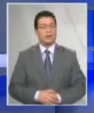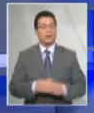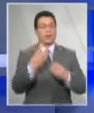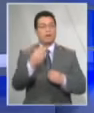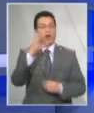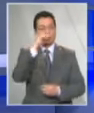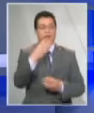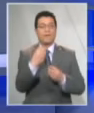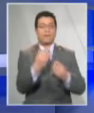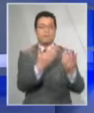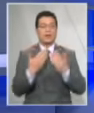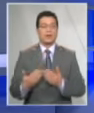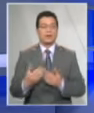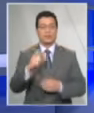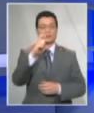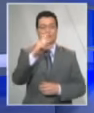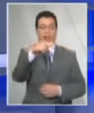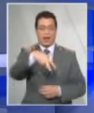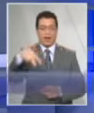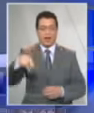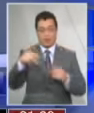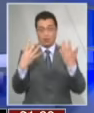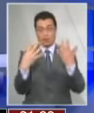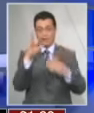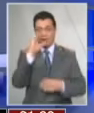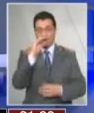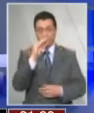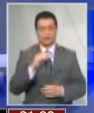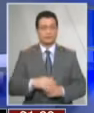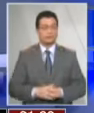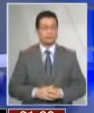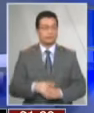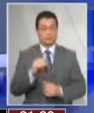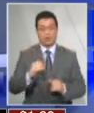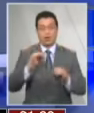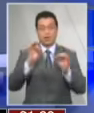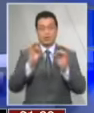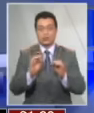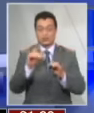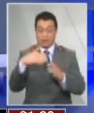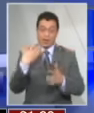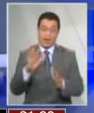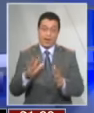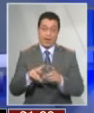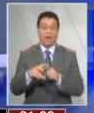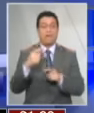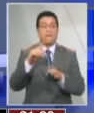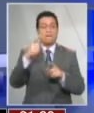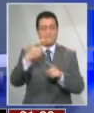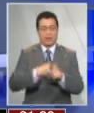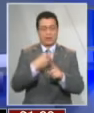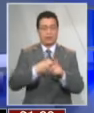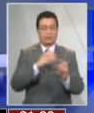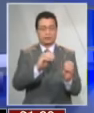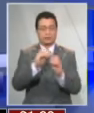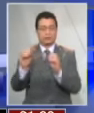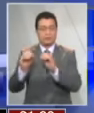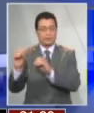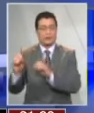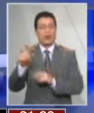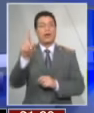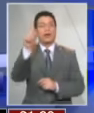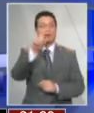Buenas noches, bienvenidos. CNN Prime a las 9 de la noche. Al fin, después de meses de postergaciones, el Servicio de Impuestos